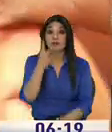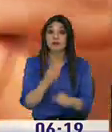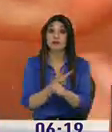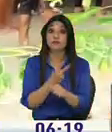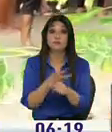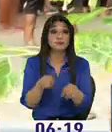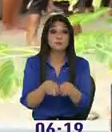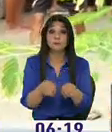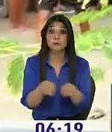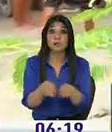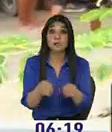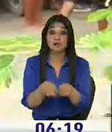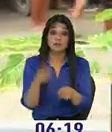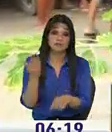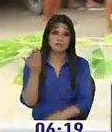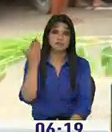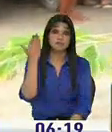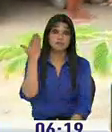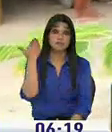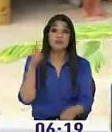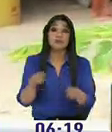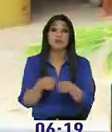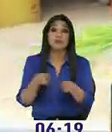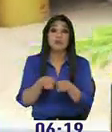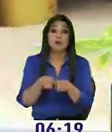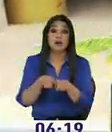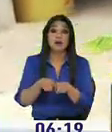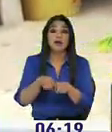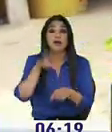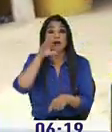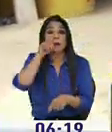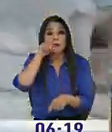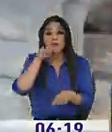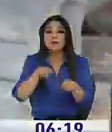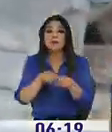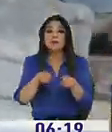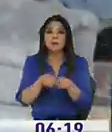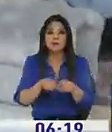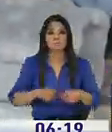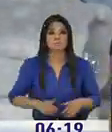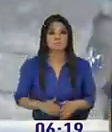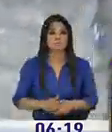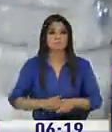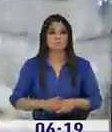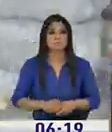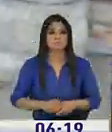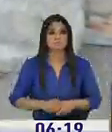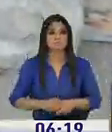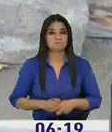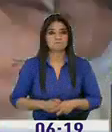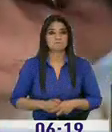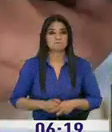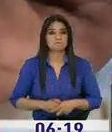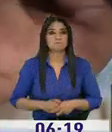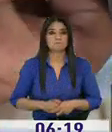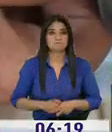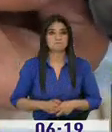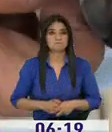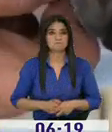similar en meses pasados un ave también nació con deformidades desde la provincia de santa elena informó darwin